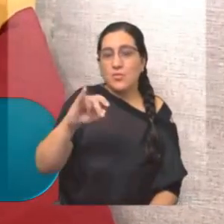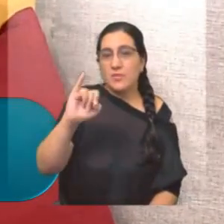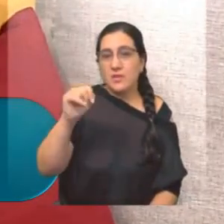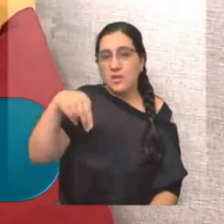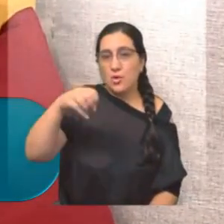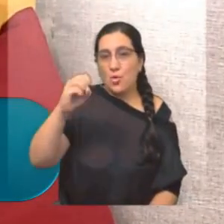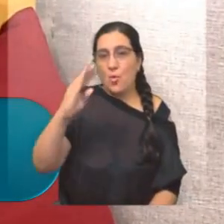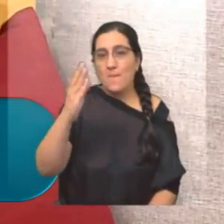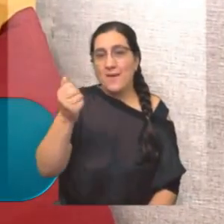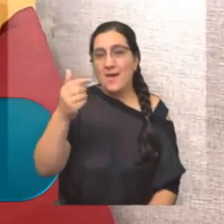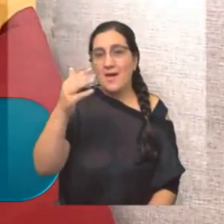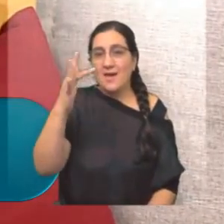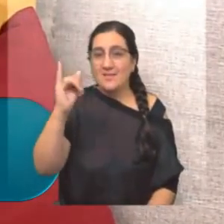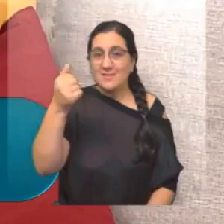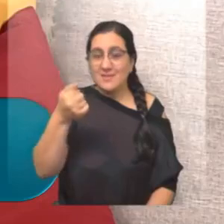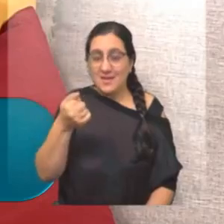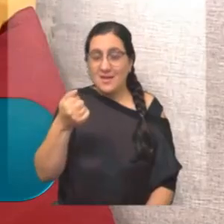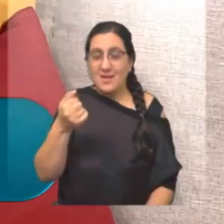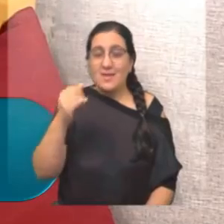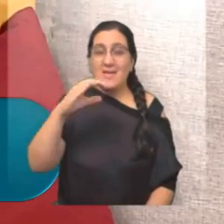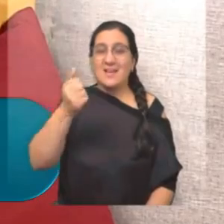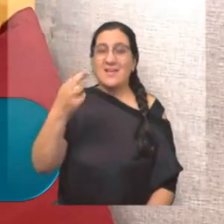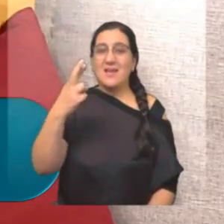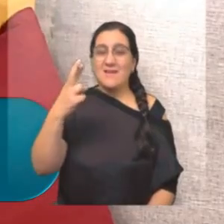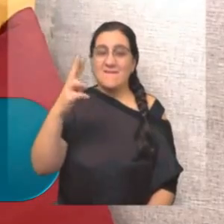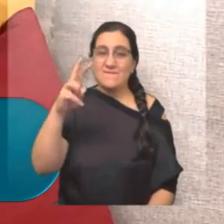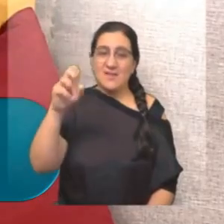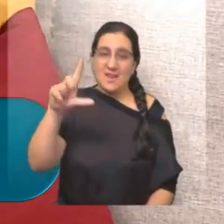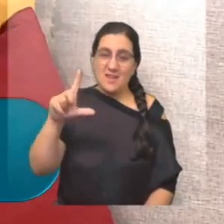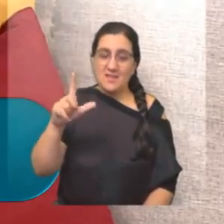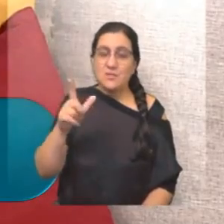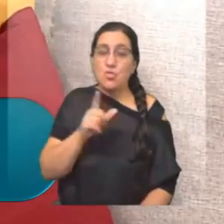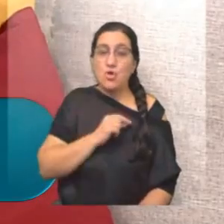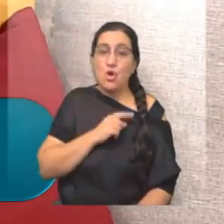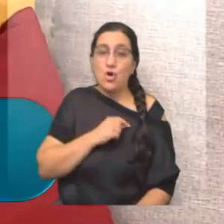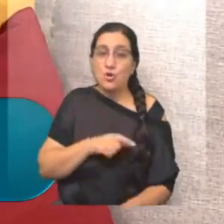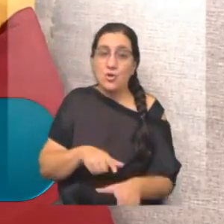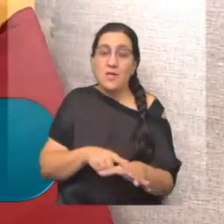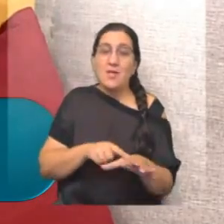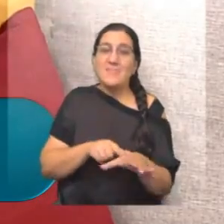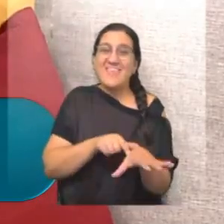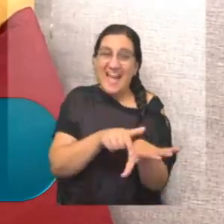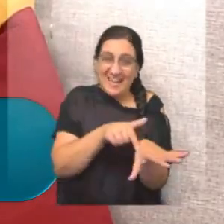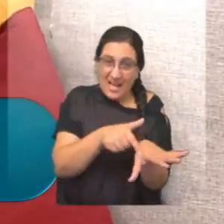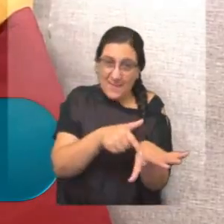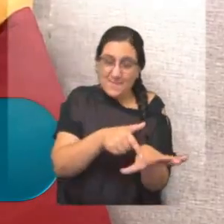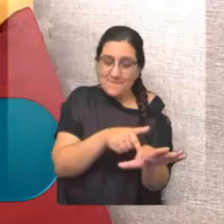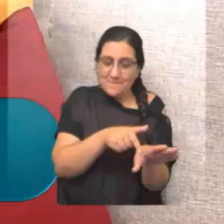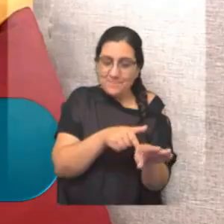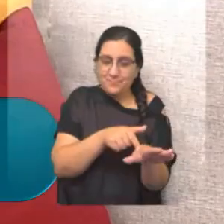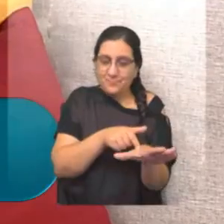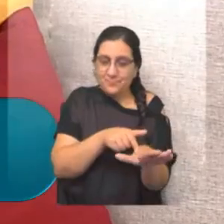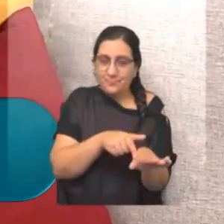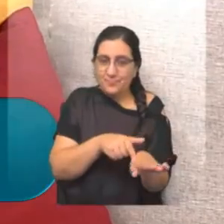principalmente con inflamaciones repetitivas o dolor tendinoso del tendón abductor del pulgar, ¿sí? Otra